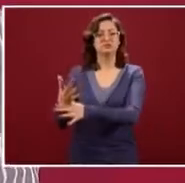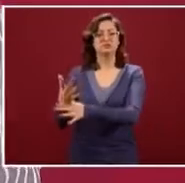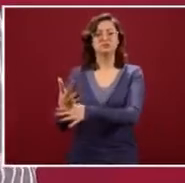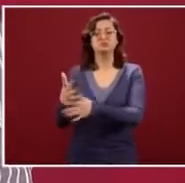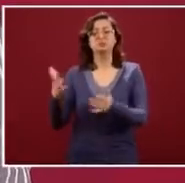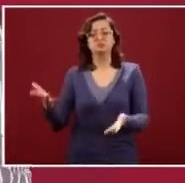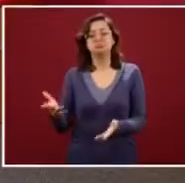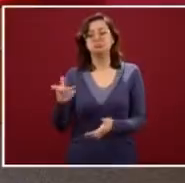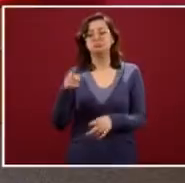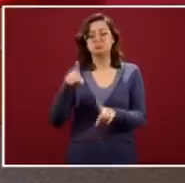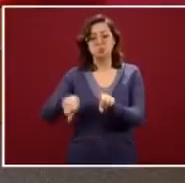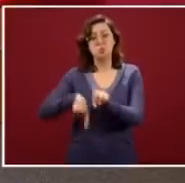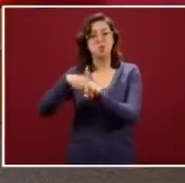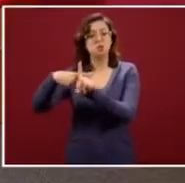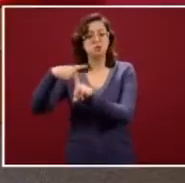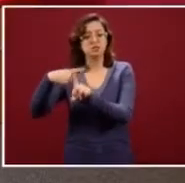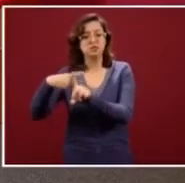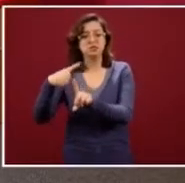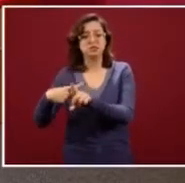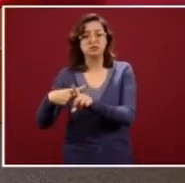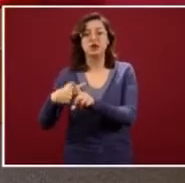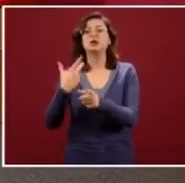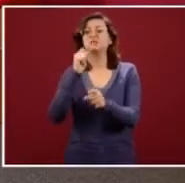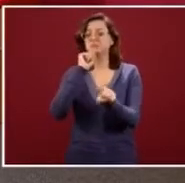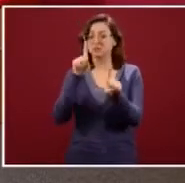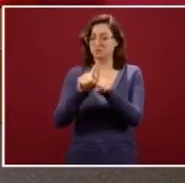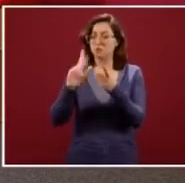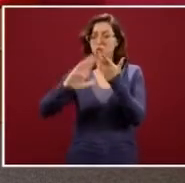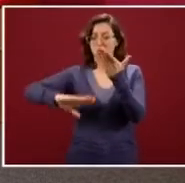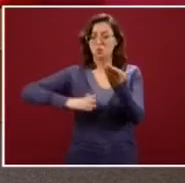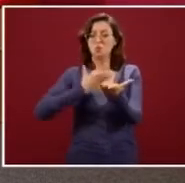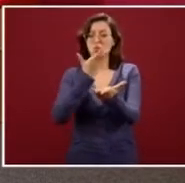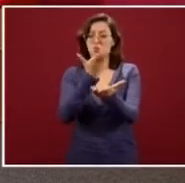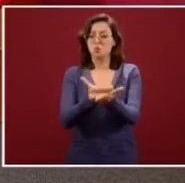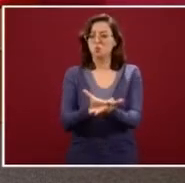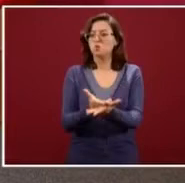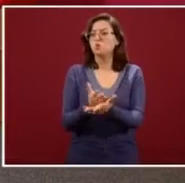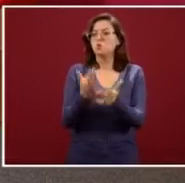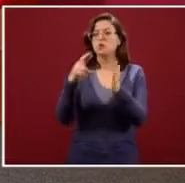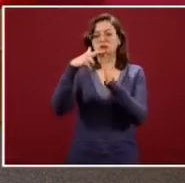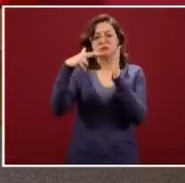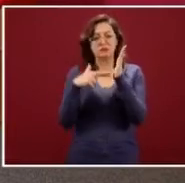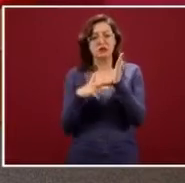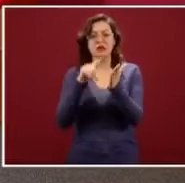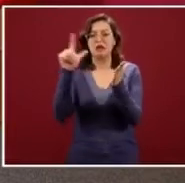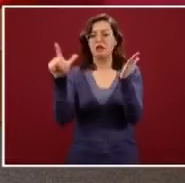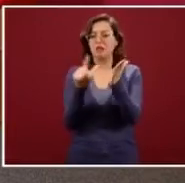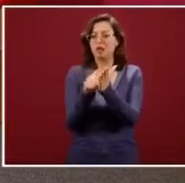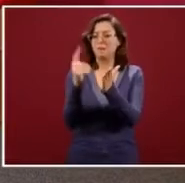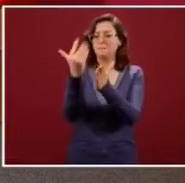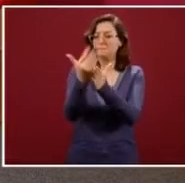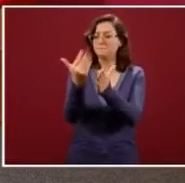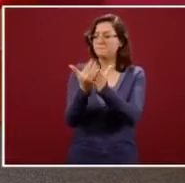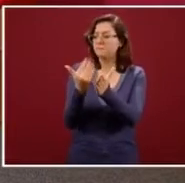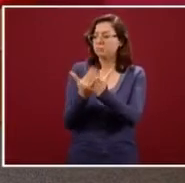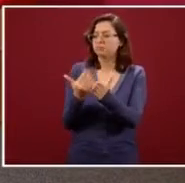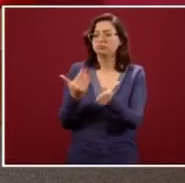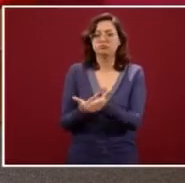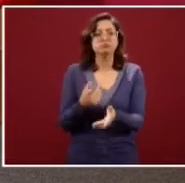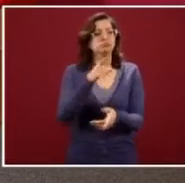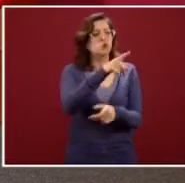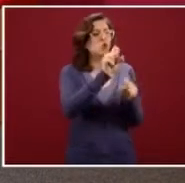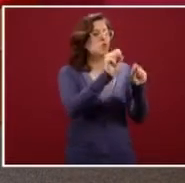una manera muy positiva y de una manera muy propositiva, tener los mecanismos legales para que las oficinas